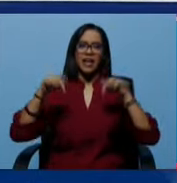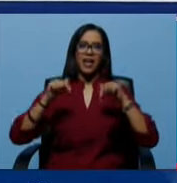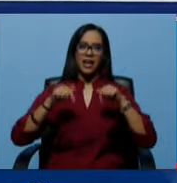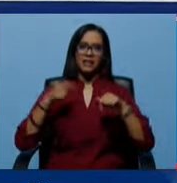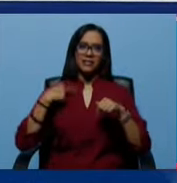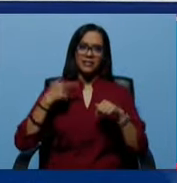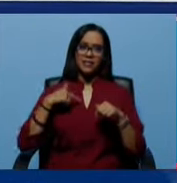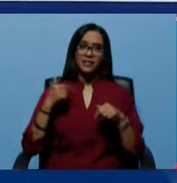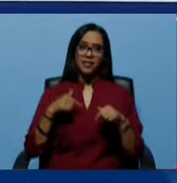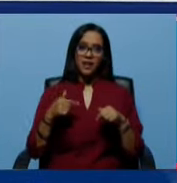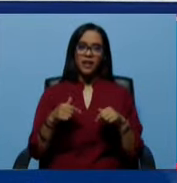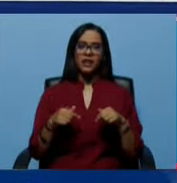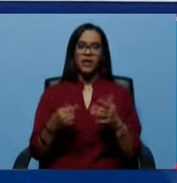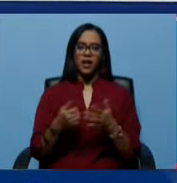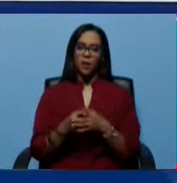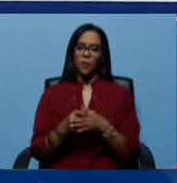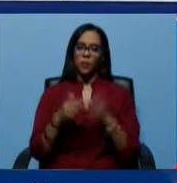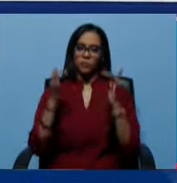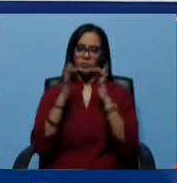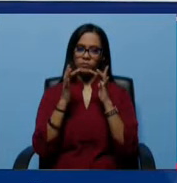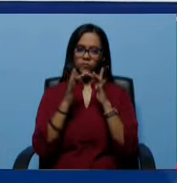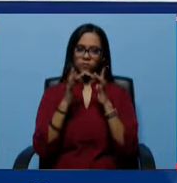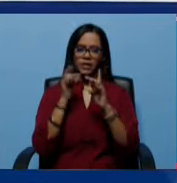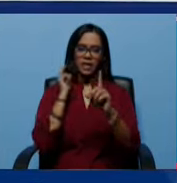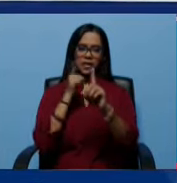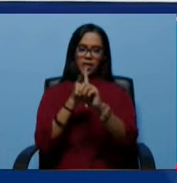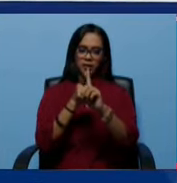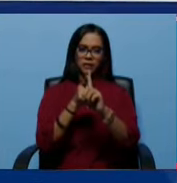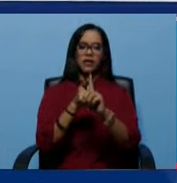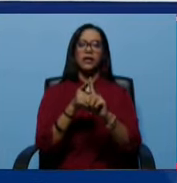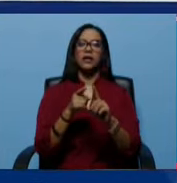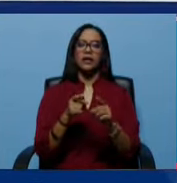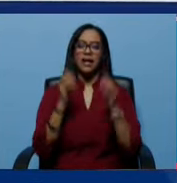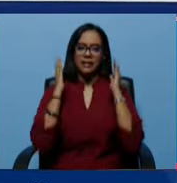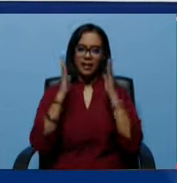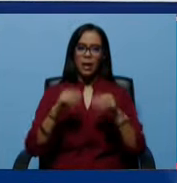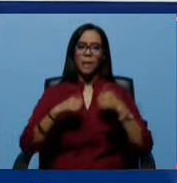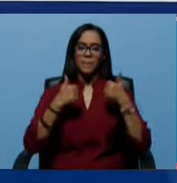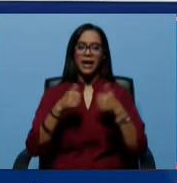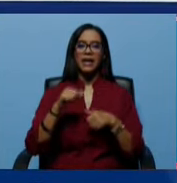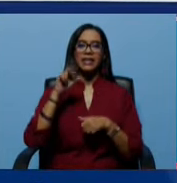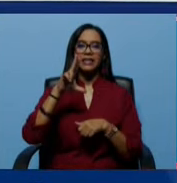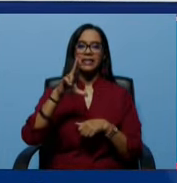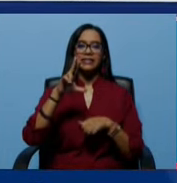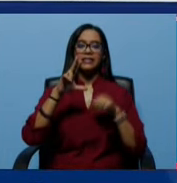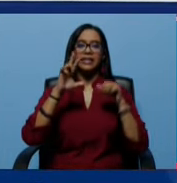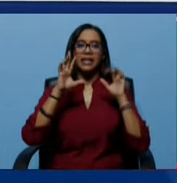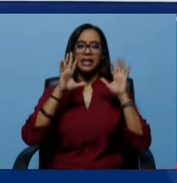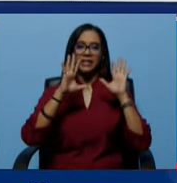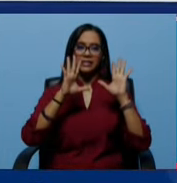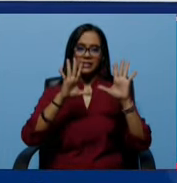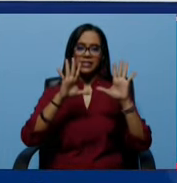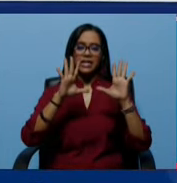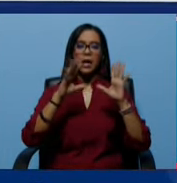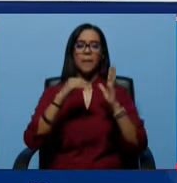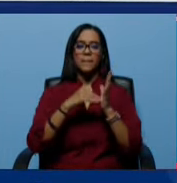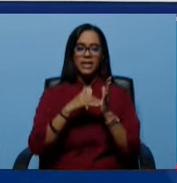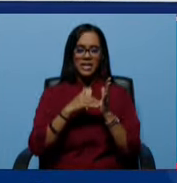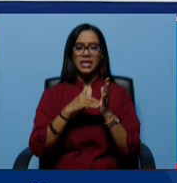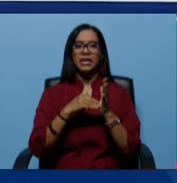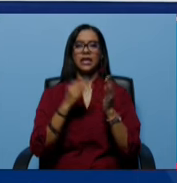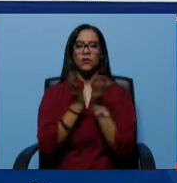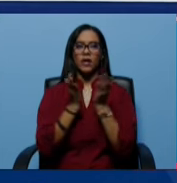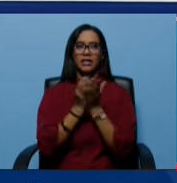meta de interactuar y atender más de 310.000 estudiantes de Carabobo nada